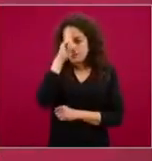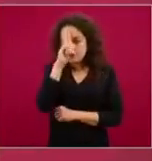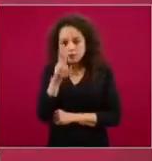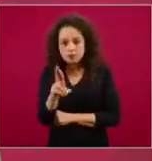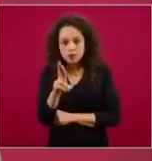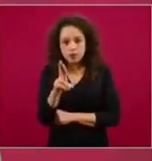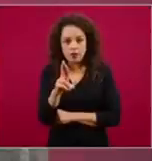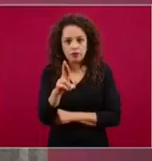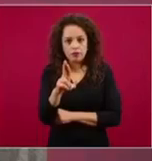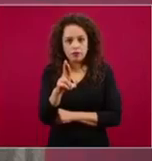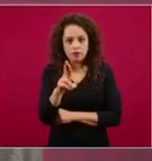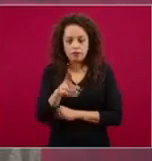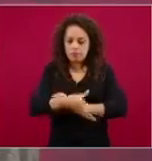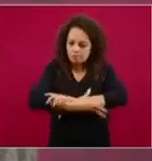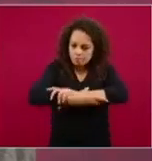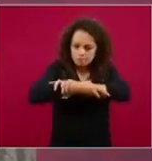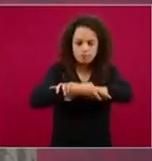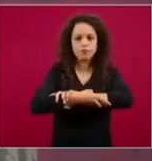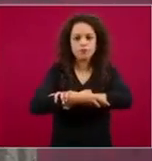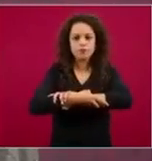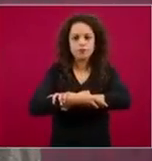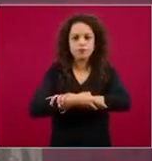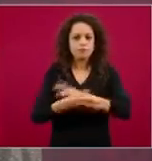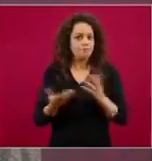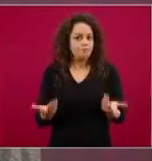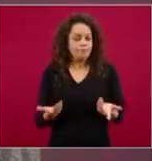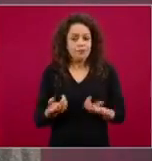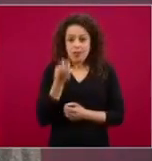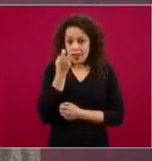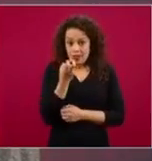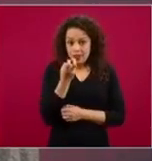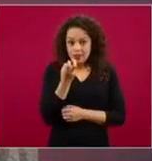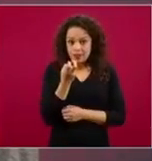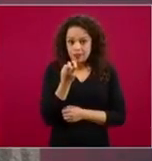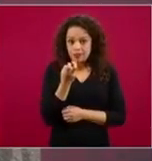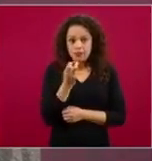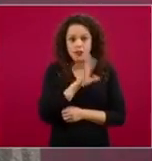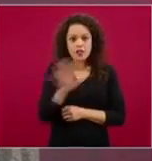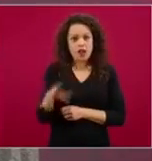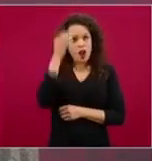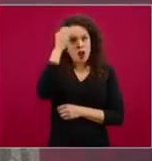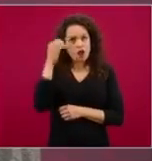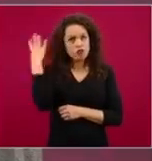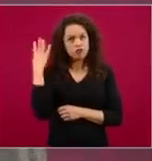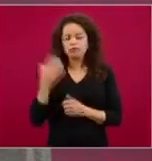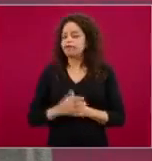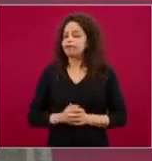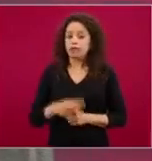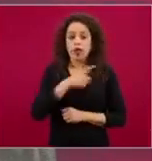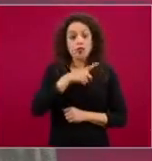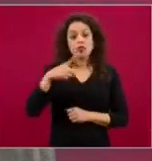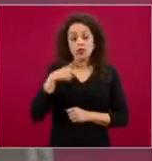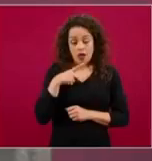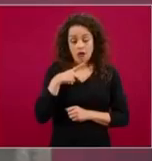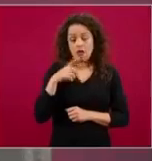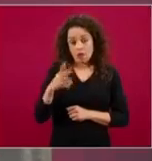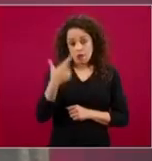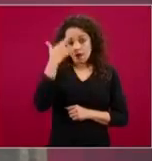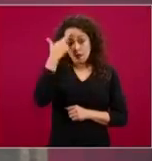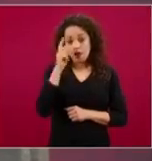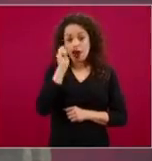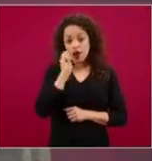solidaridad. No perdemos la esperanza que estos segmentos sociales que se han expresado en distintos